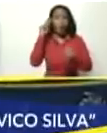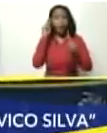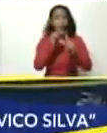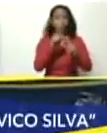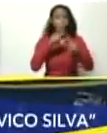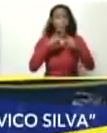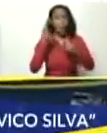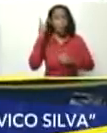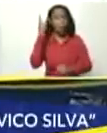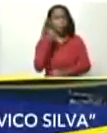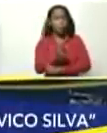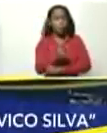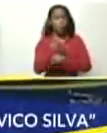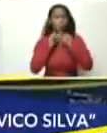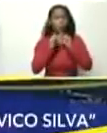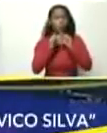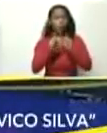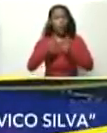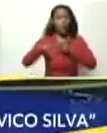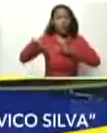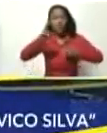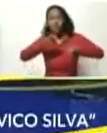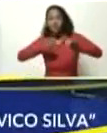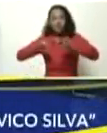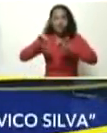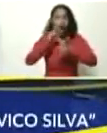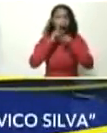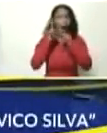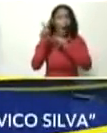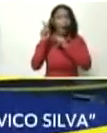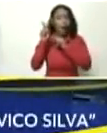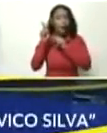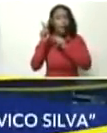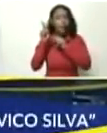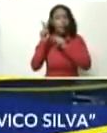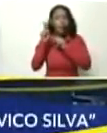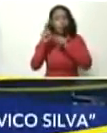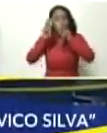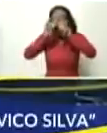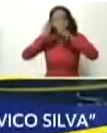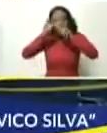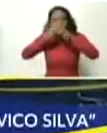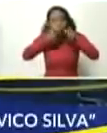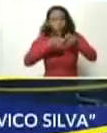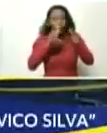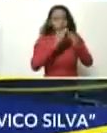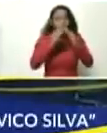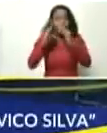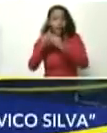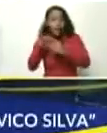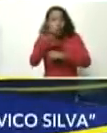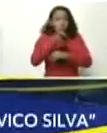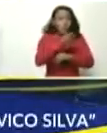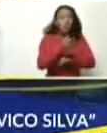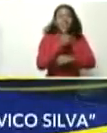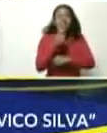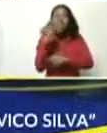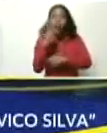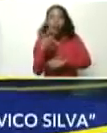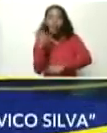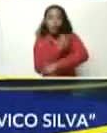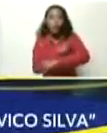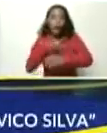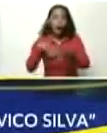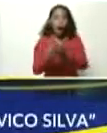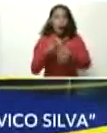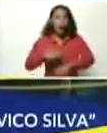pero debemos seguir buscando, escudriñando casa a casa, buscando quién no se ha vacunado hasta el